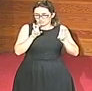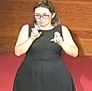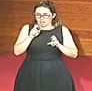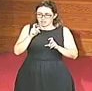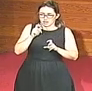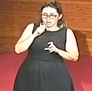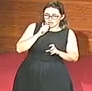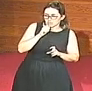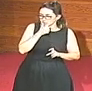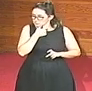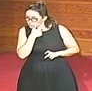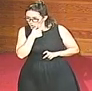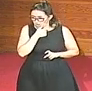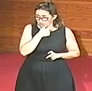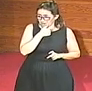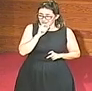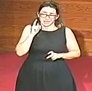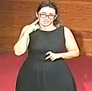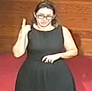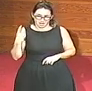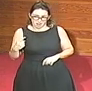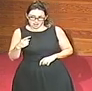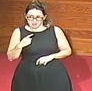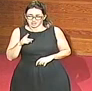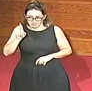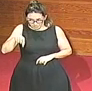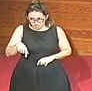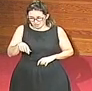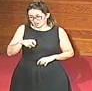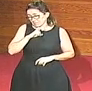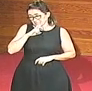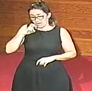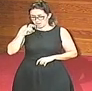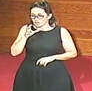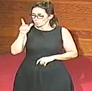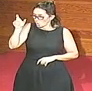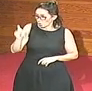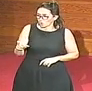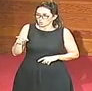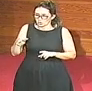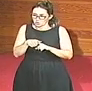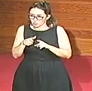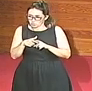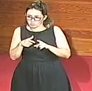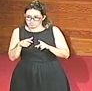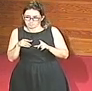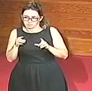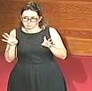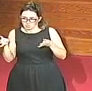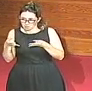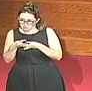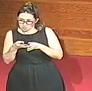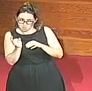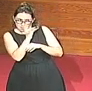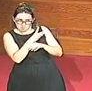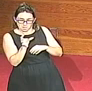espionaje, a Israel también, porque está pasando software de lo más sofisticado que hay a estados que lo